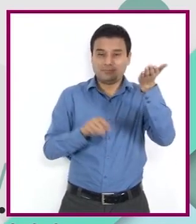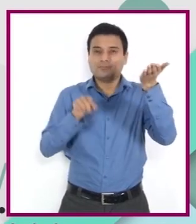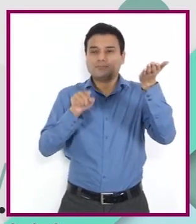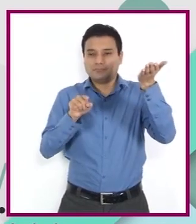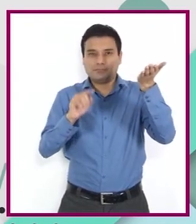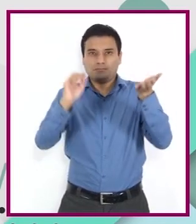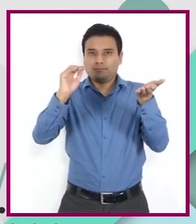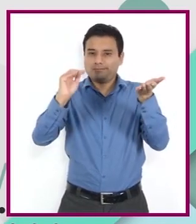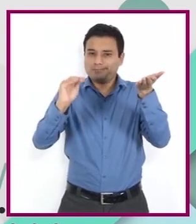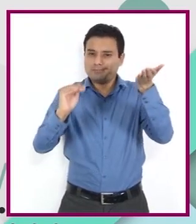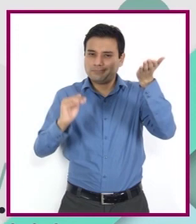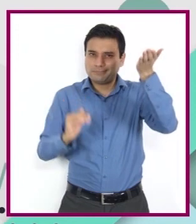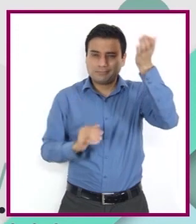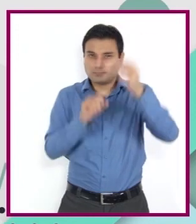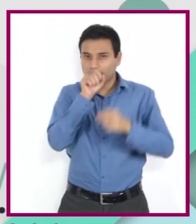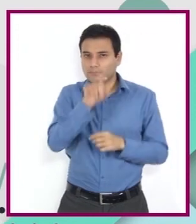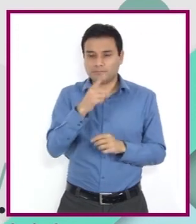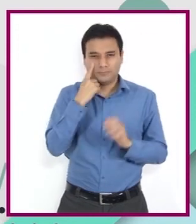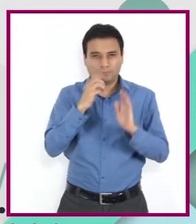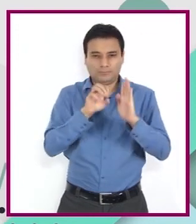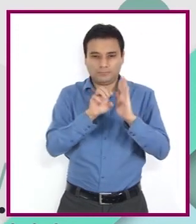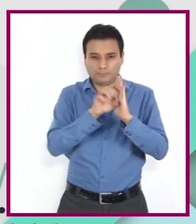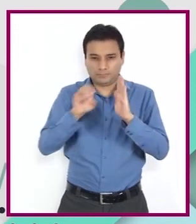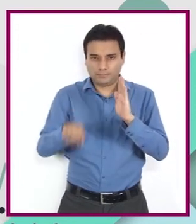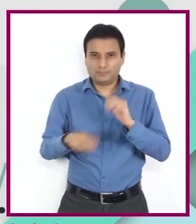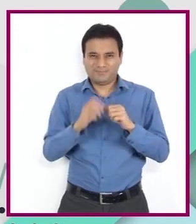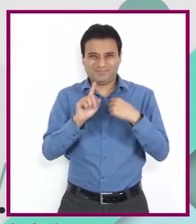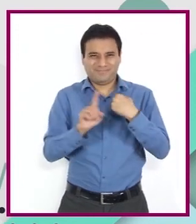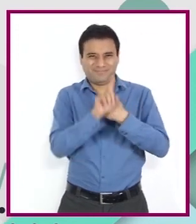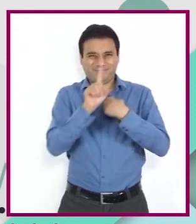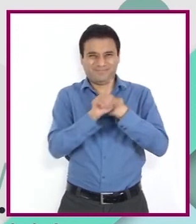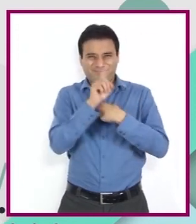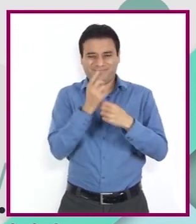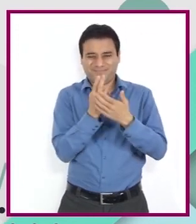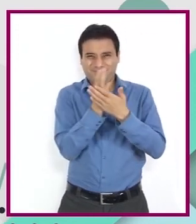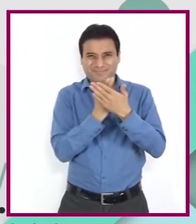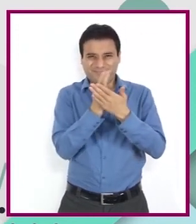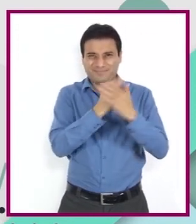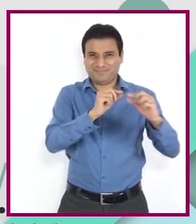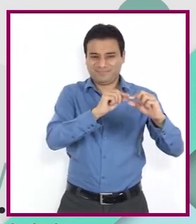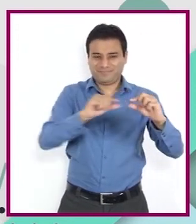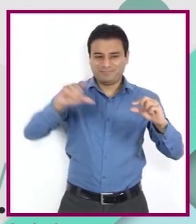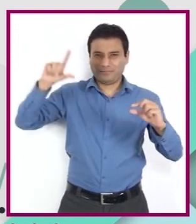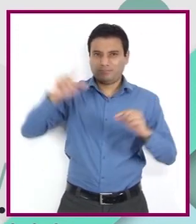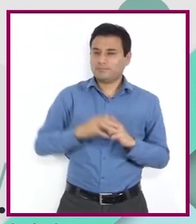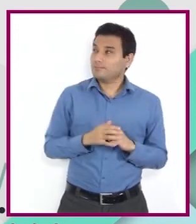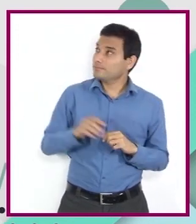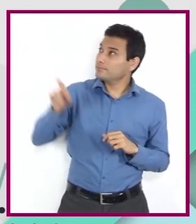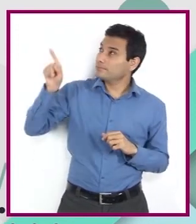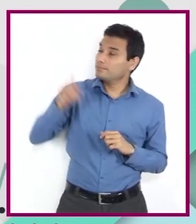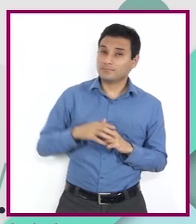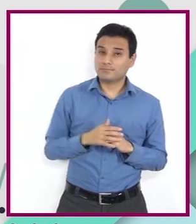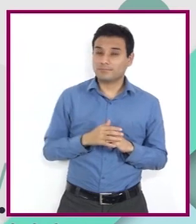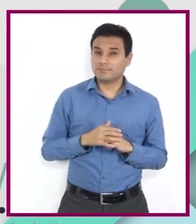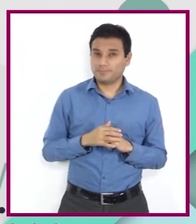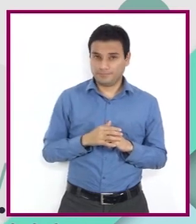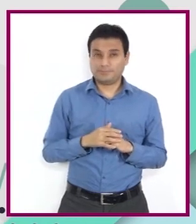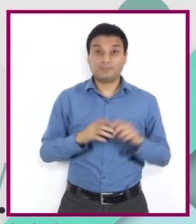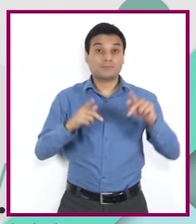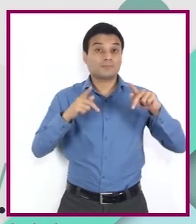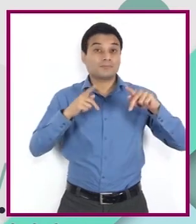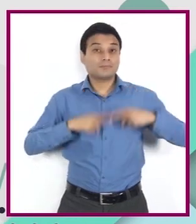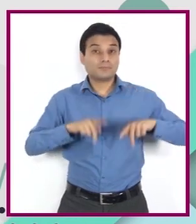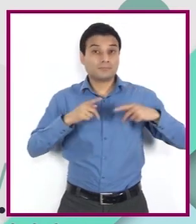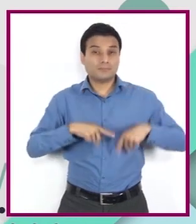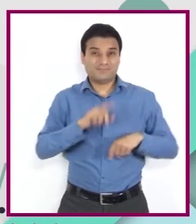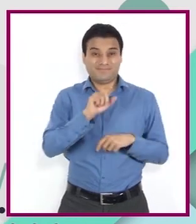misma proporción. Por ejemplo, en el problema de la gráfica pudimos ver que, cuando duplicamos el número de obreros de